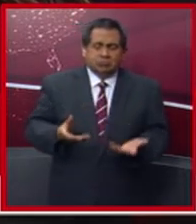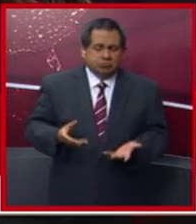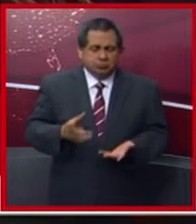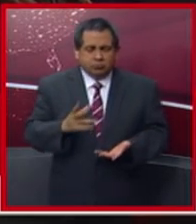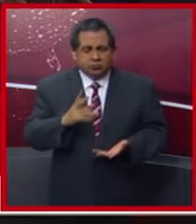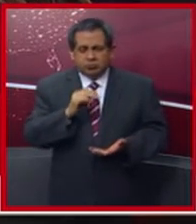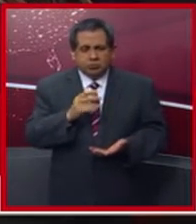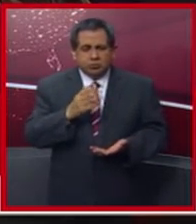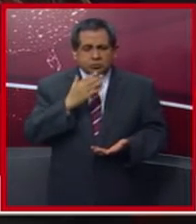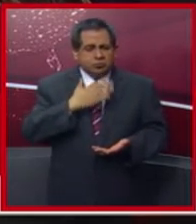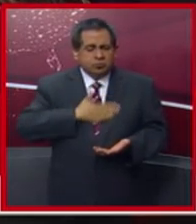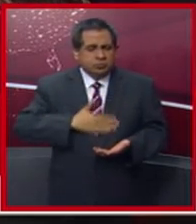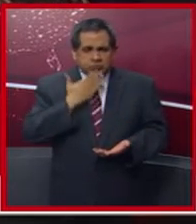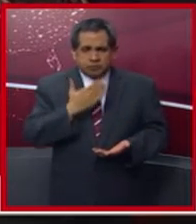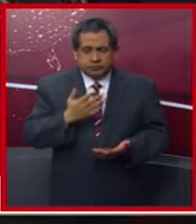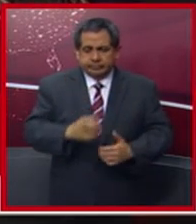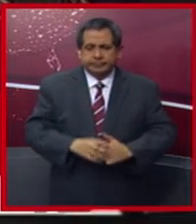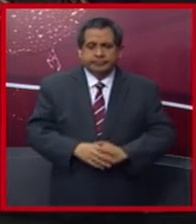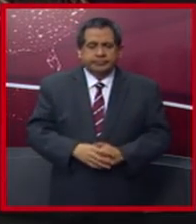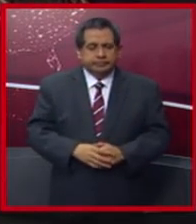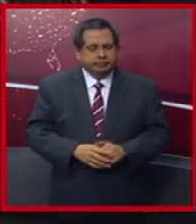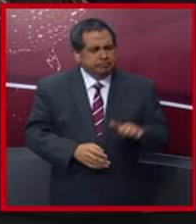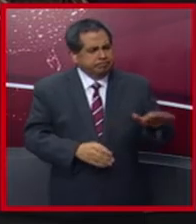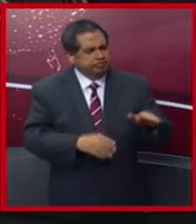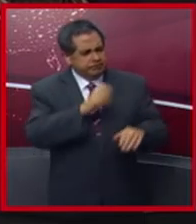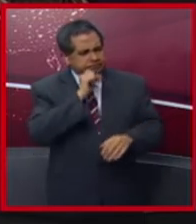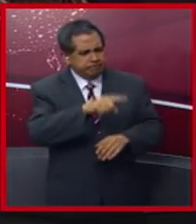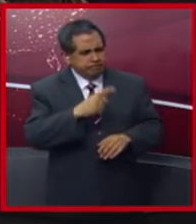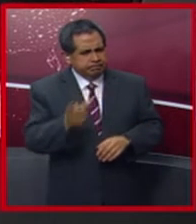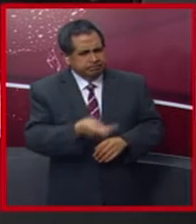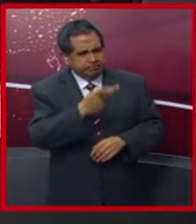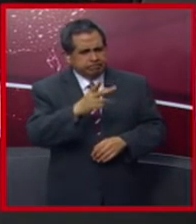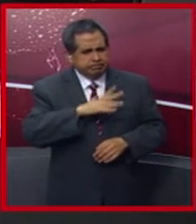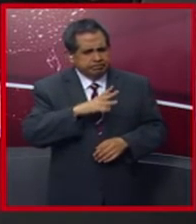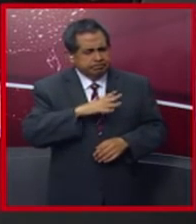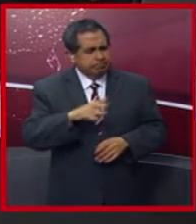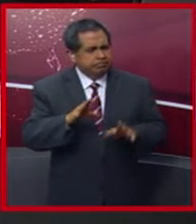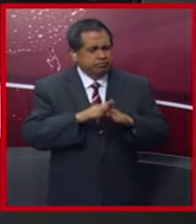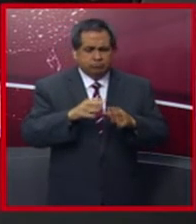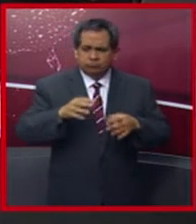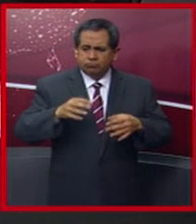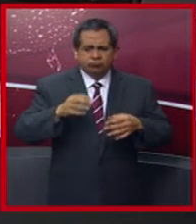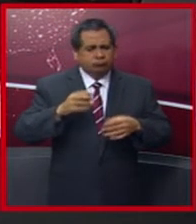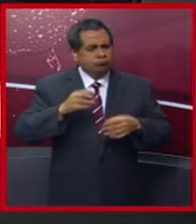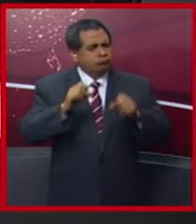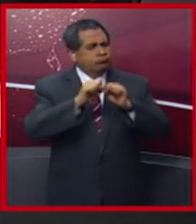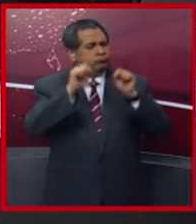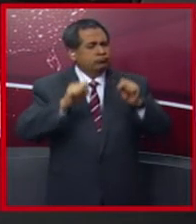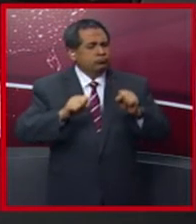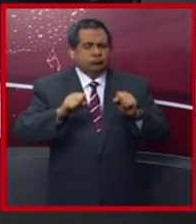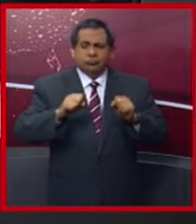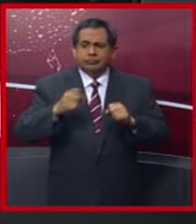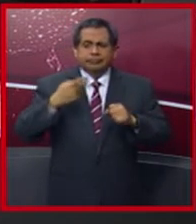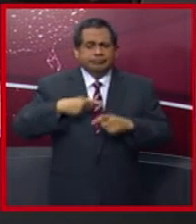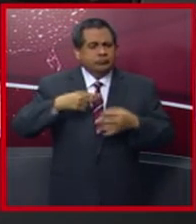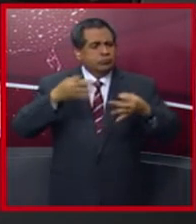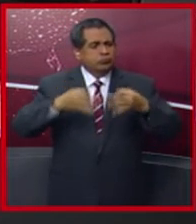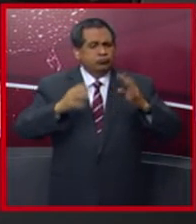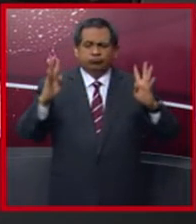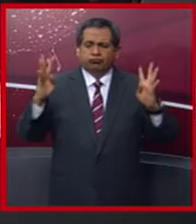cuestión que es justa para todos. También en nuestro país se está implementando en el sistema de impartición de justicia los llamados juicios orales. ¿Aquí